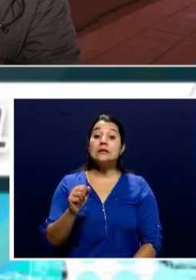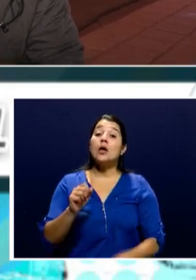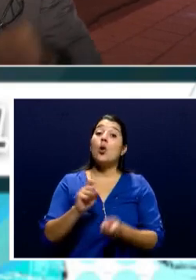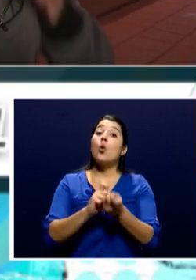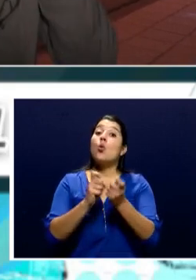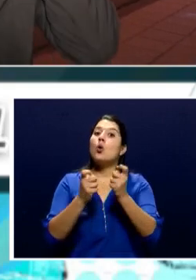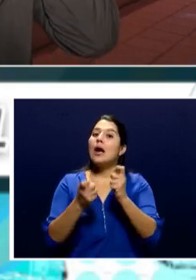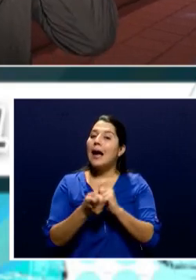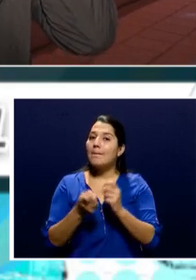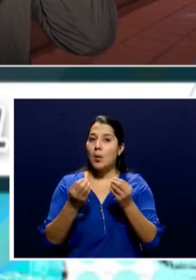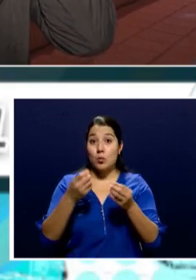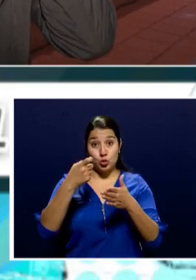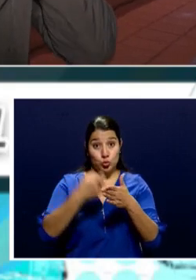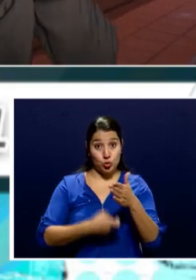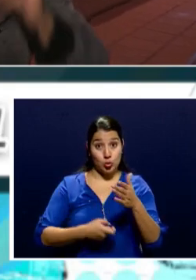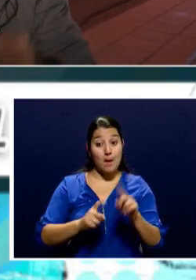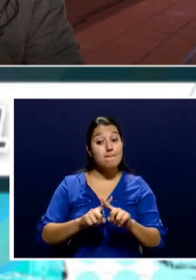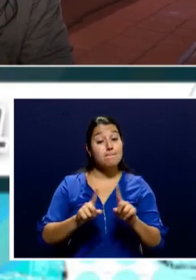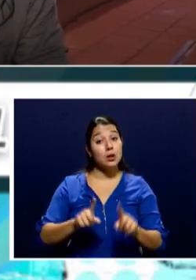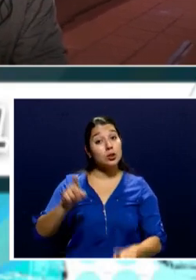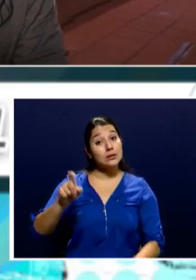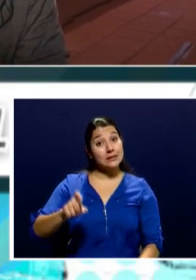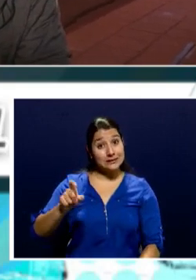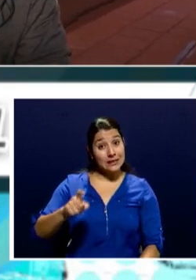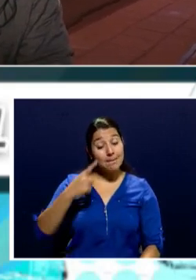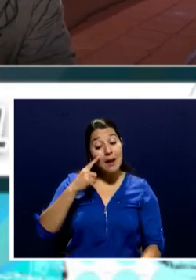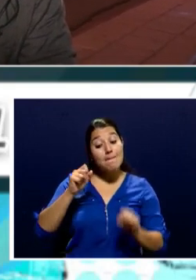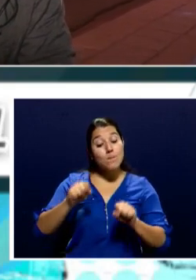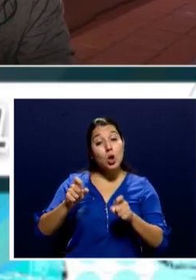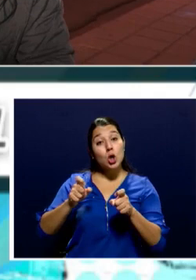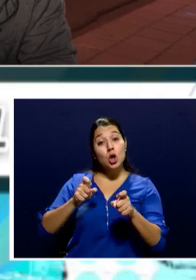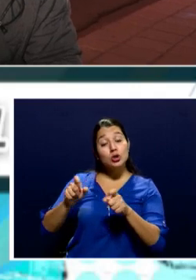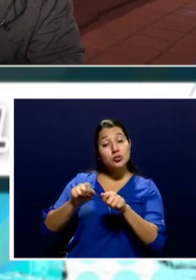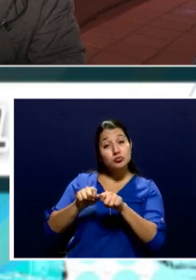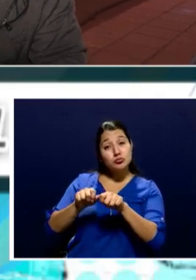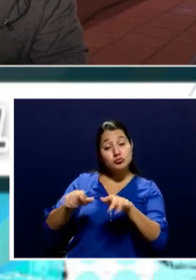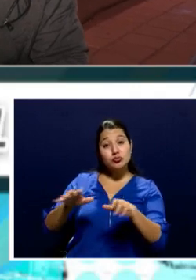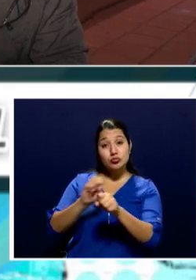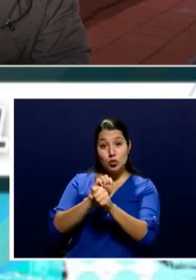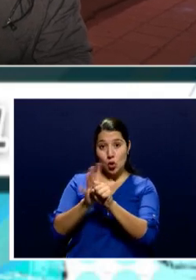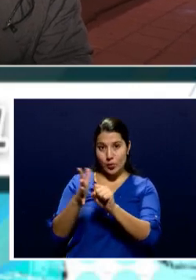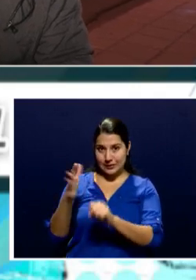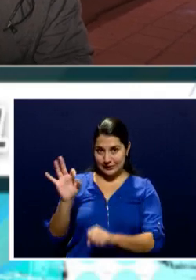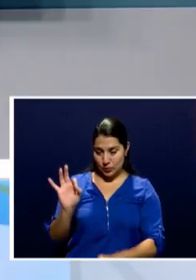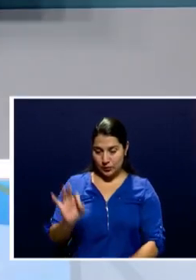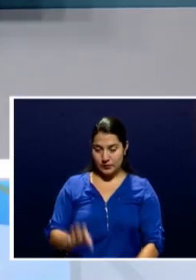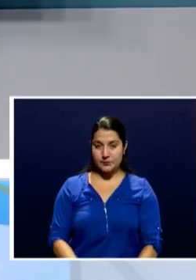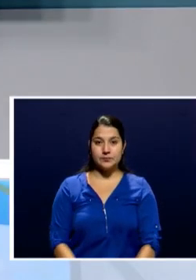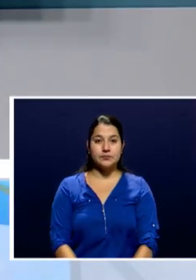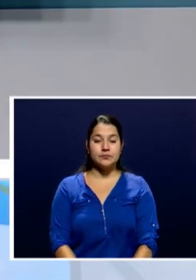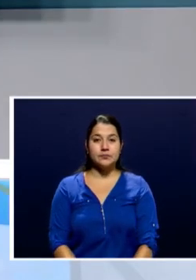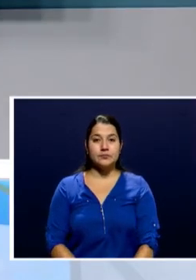muy drástico, pero muy necesario para contener la epidemia del